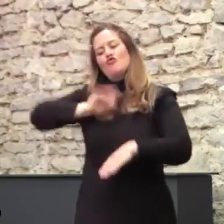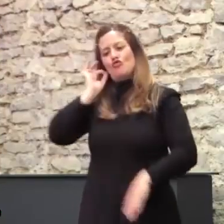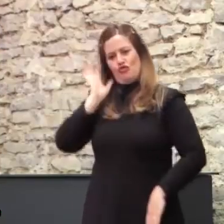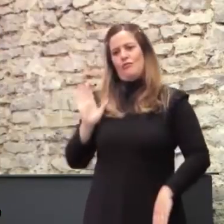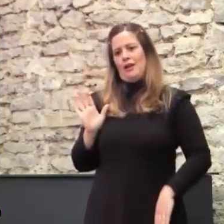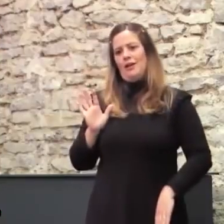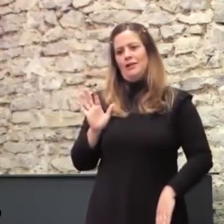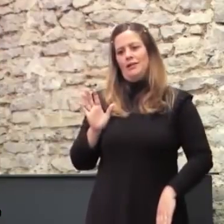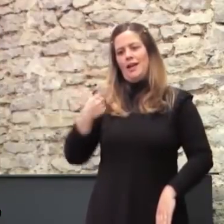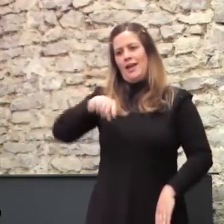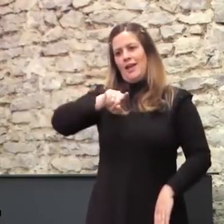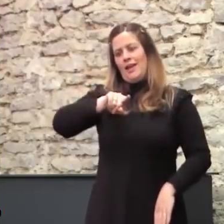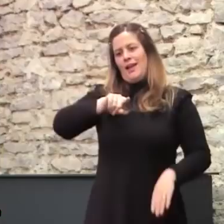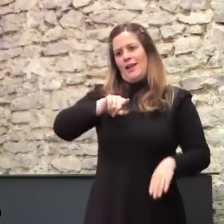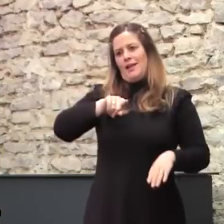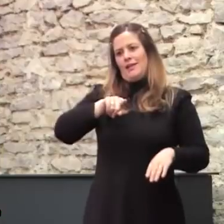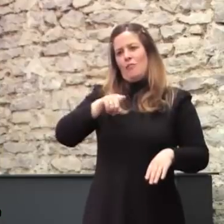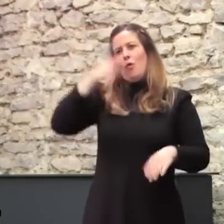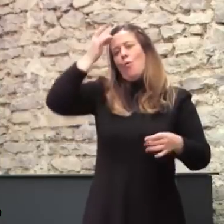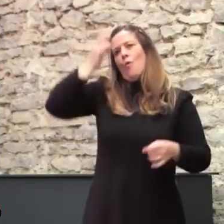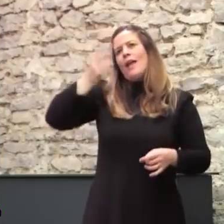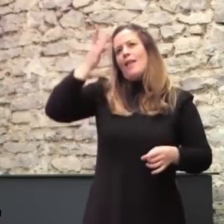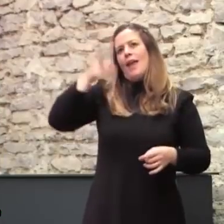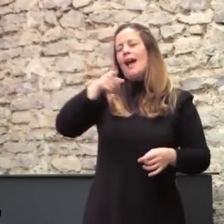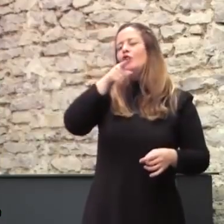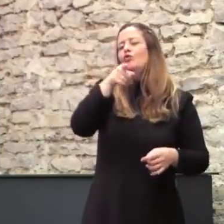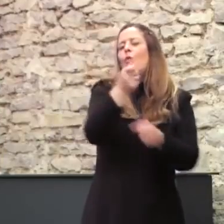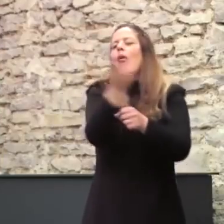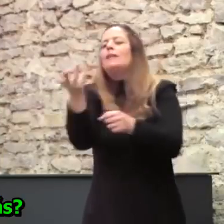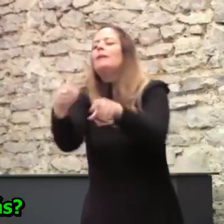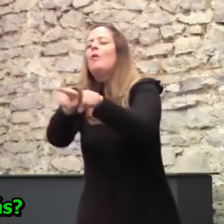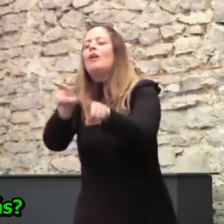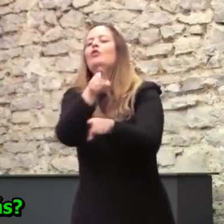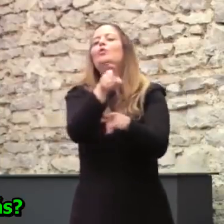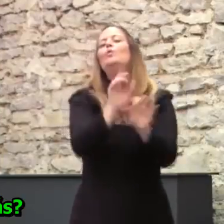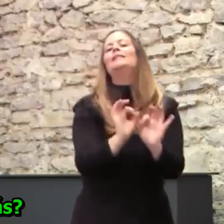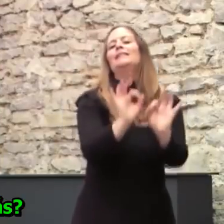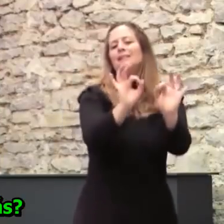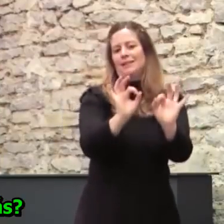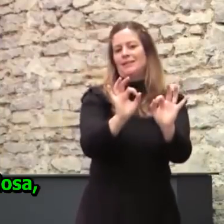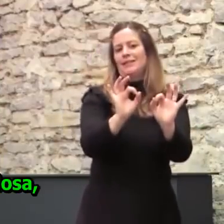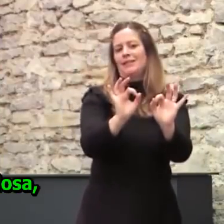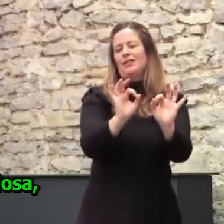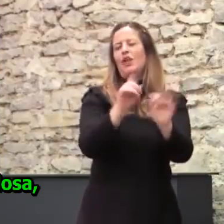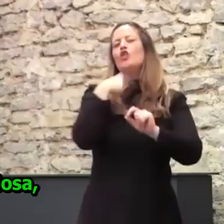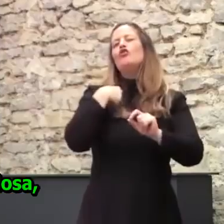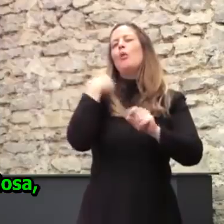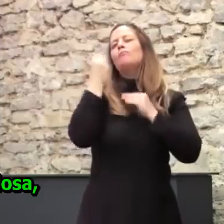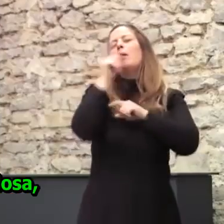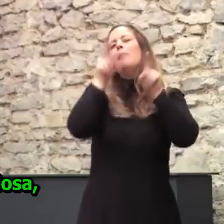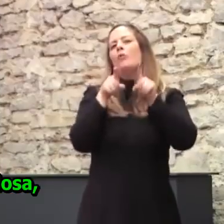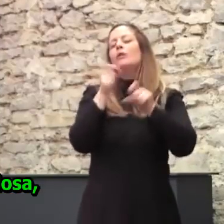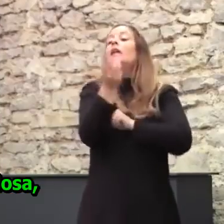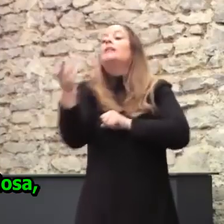ego. Esta idea de que tú no eres como las demás, tú eres especial. Mi pregunta es, ¿cómo son las demás? O sea, si yo soy una